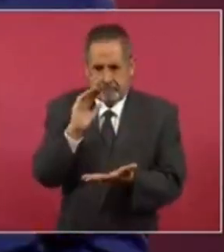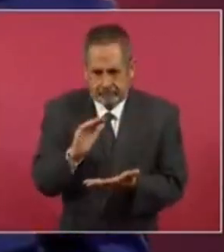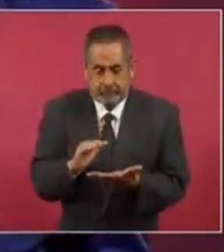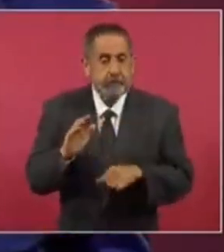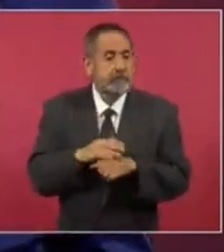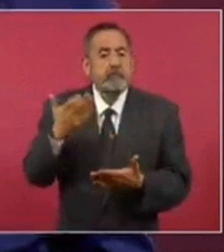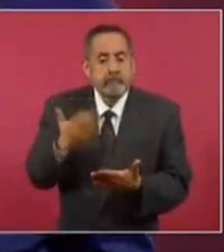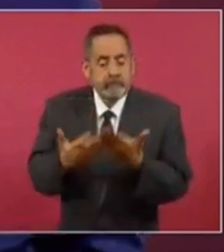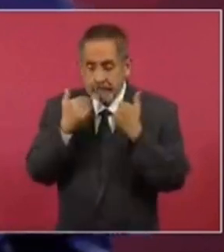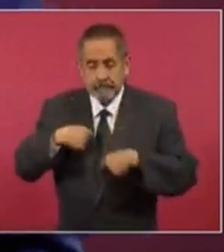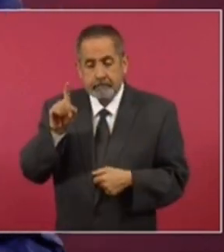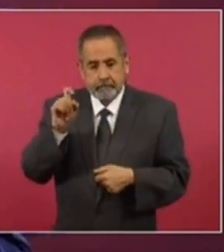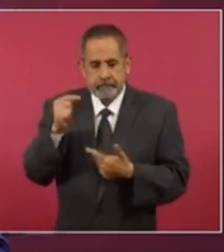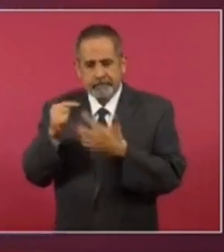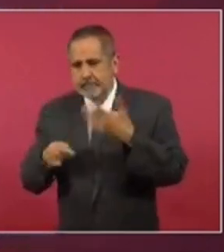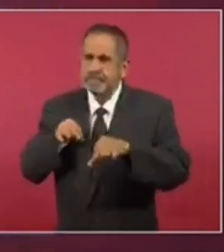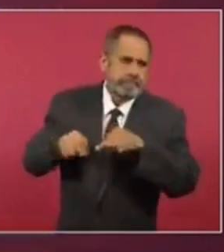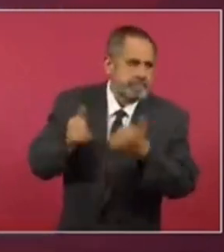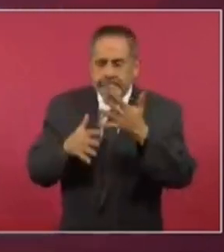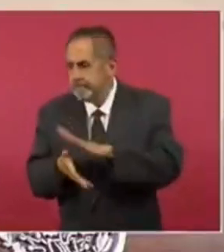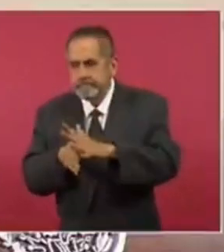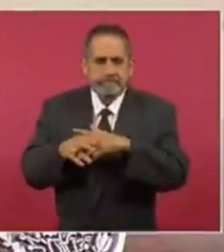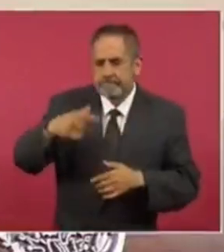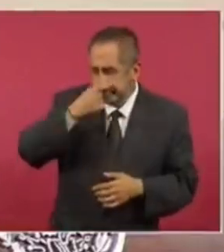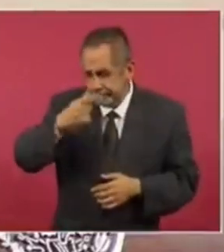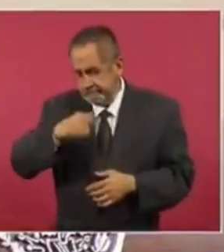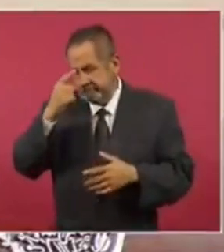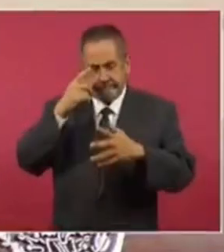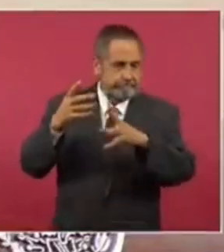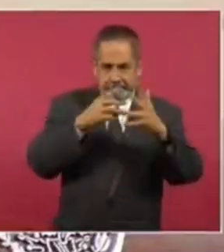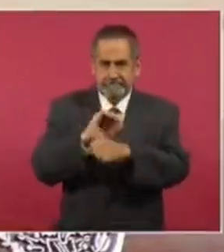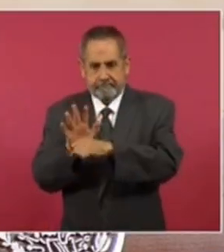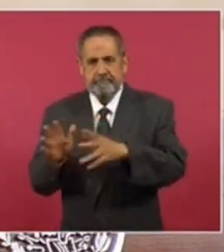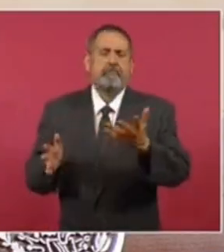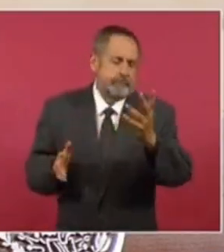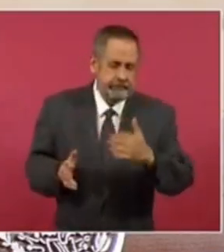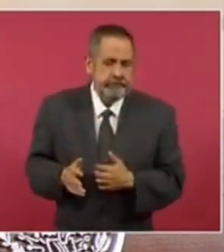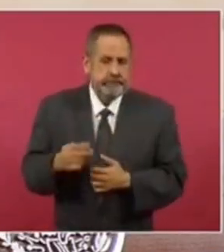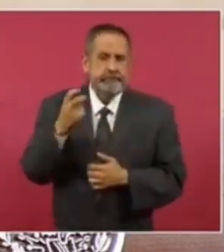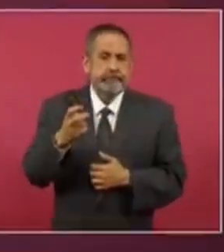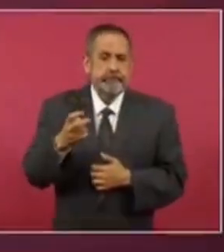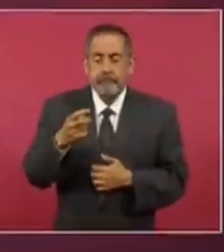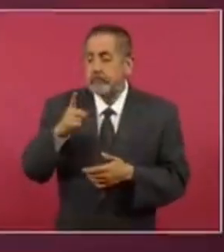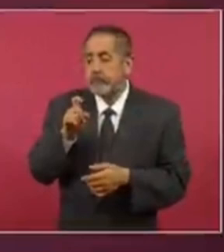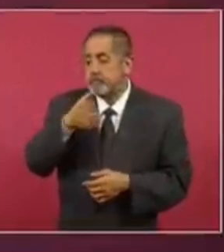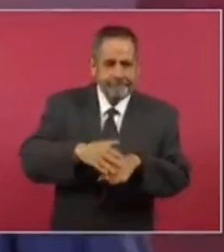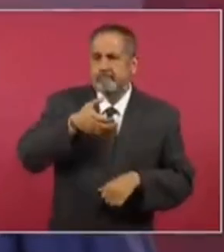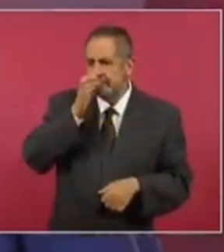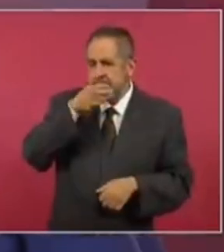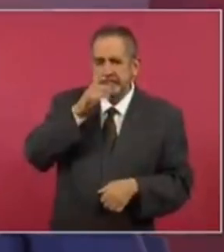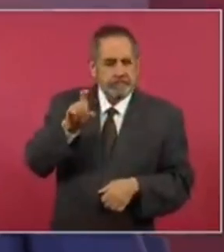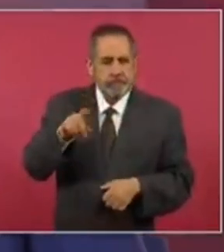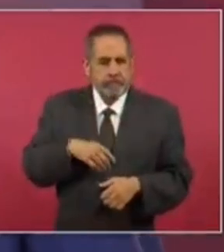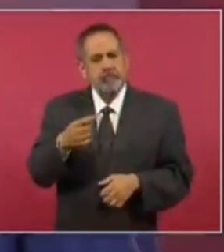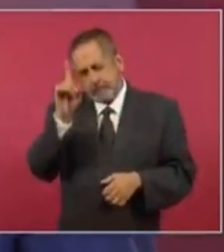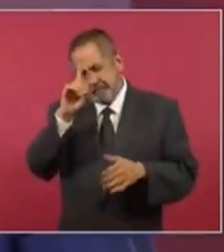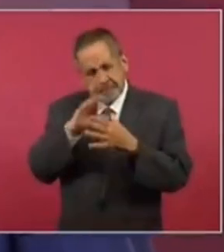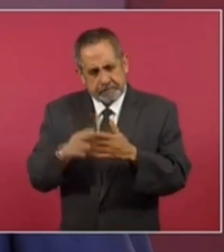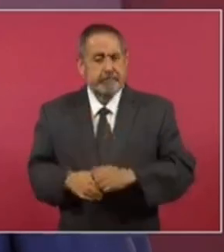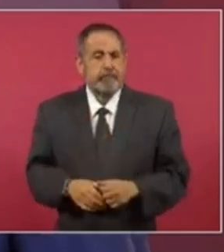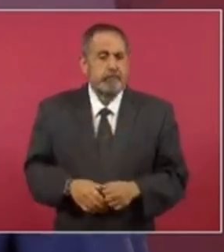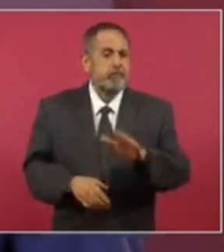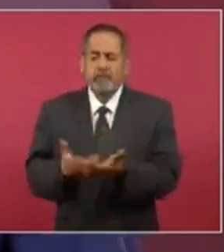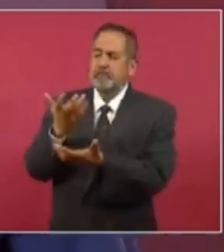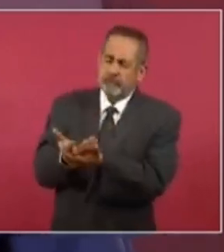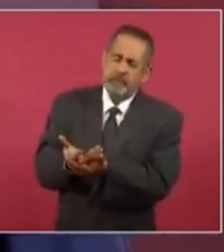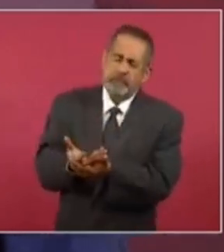una deshidratación, entre otras cosas, la fatiga, la gripe, el COVID, y me faltaba agua. Acerca de el